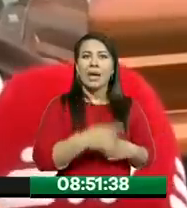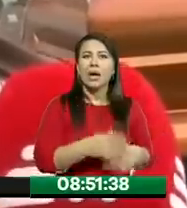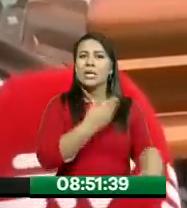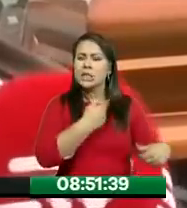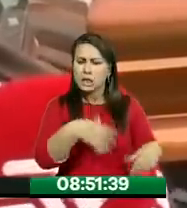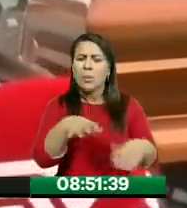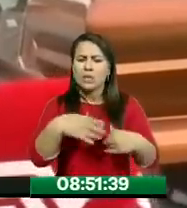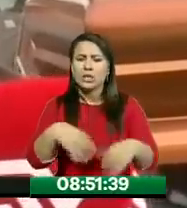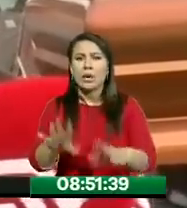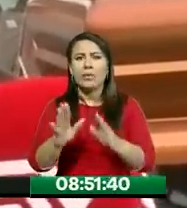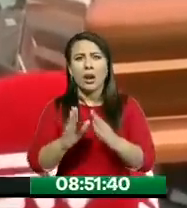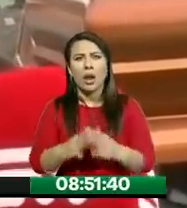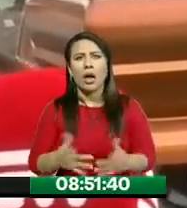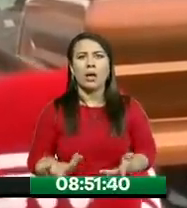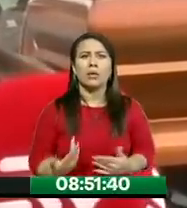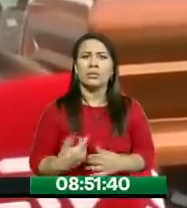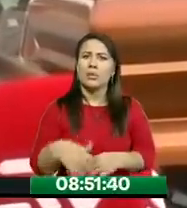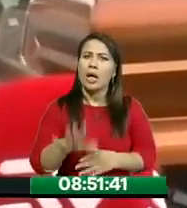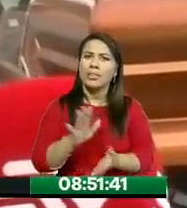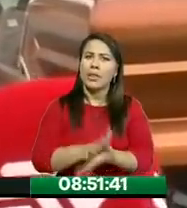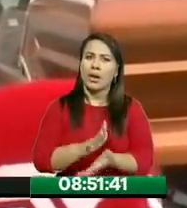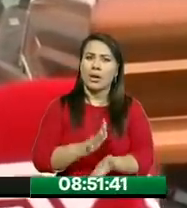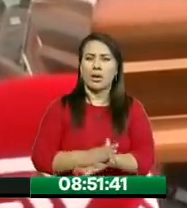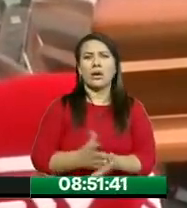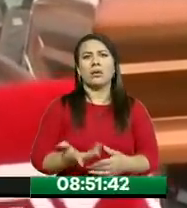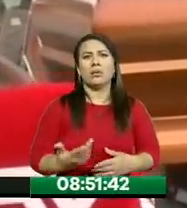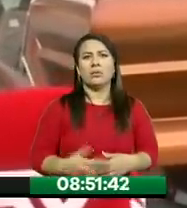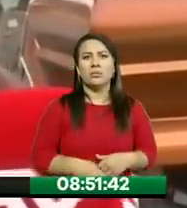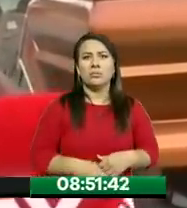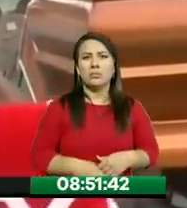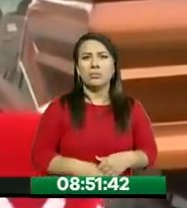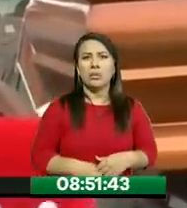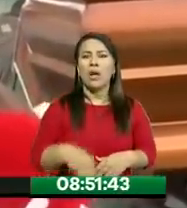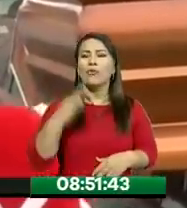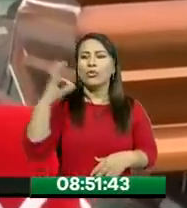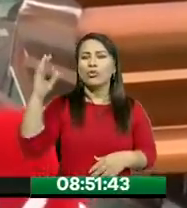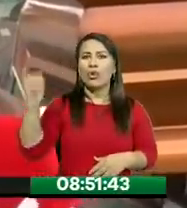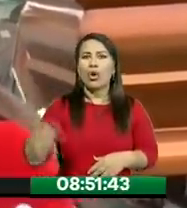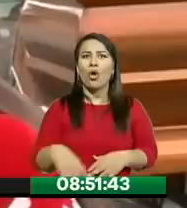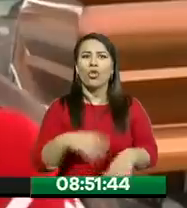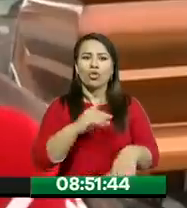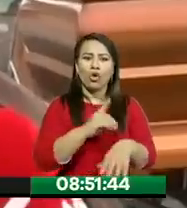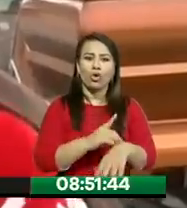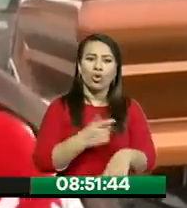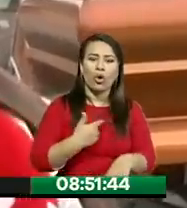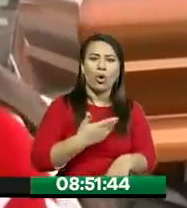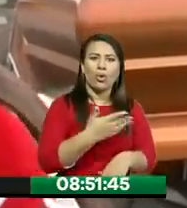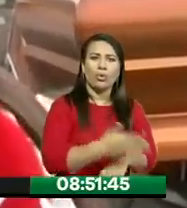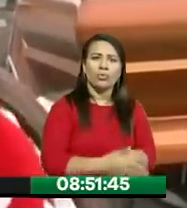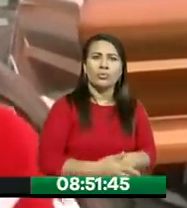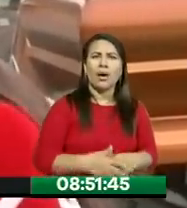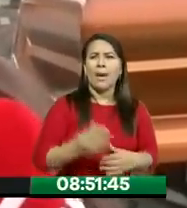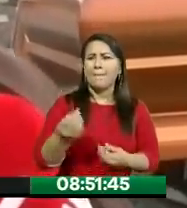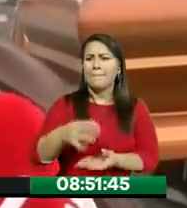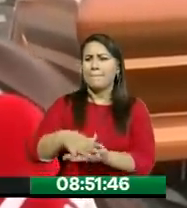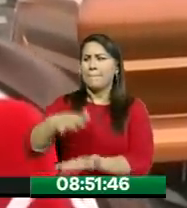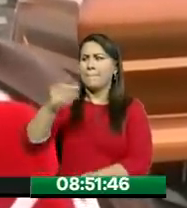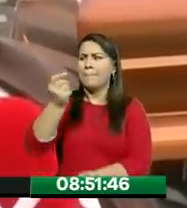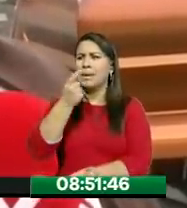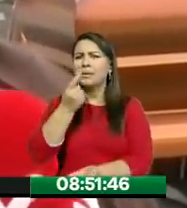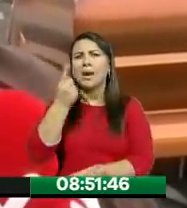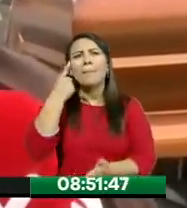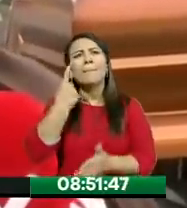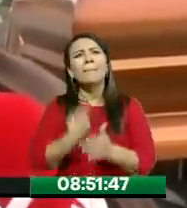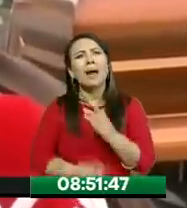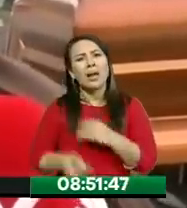un incidente entre varios policías metropolitanos y un comerciante informal. El hecho ocurrió en pleno centro